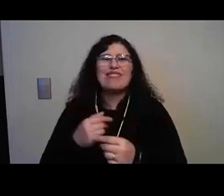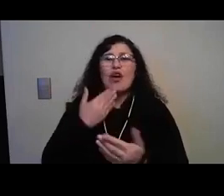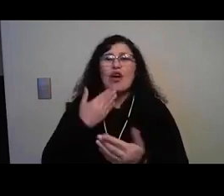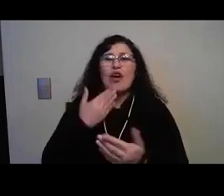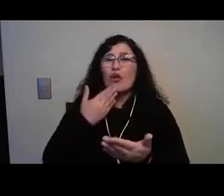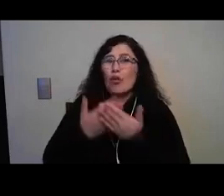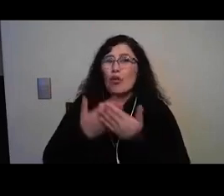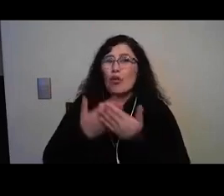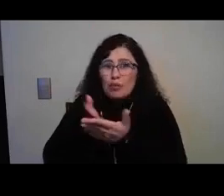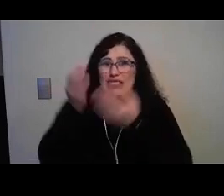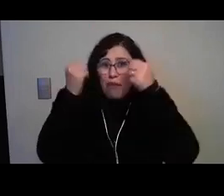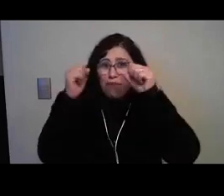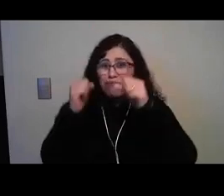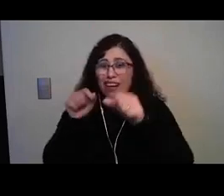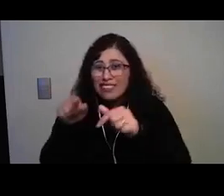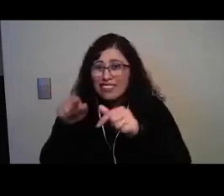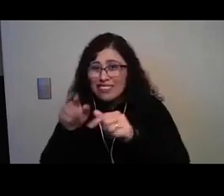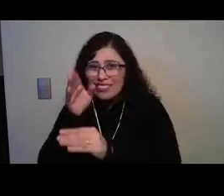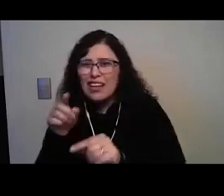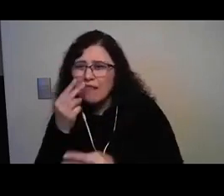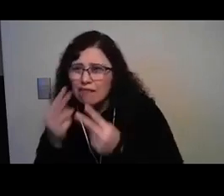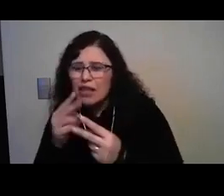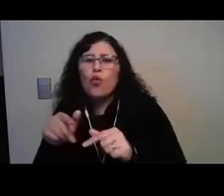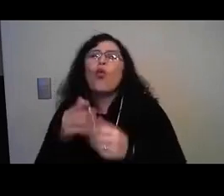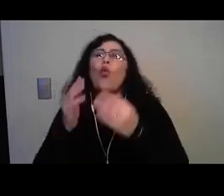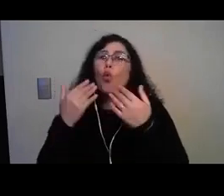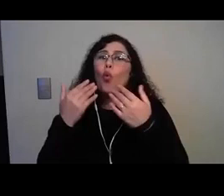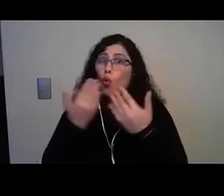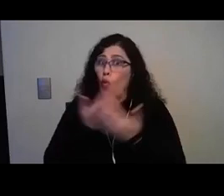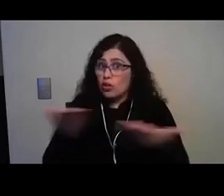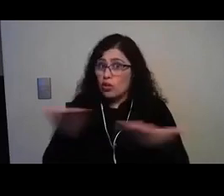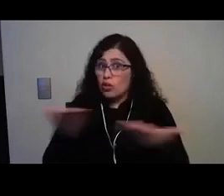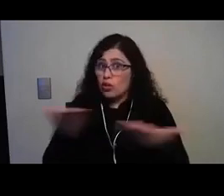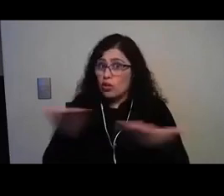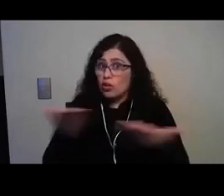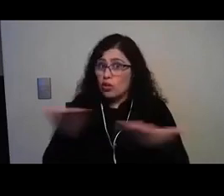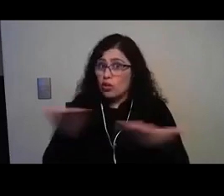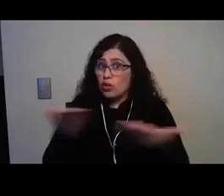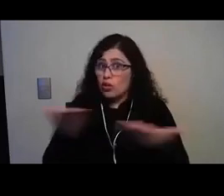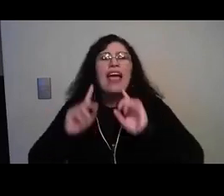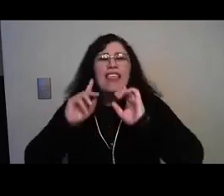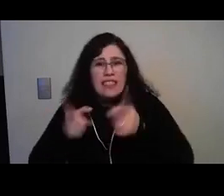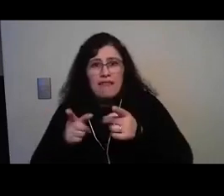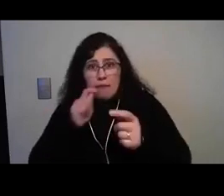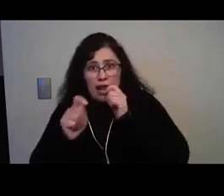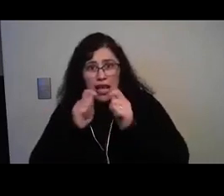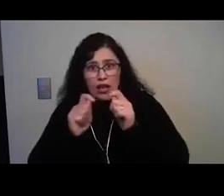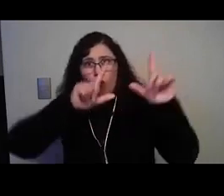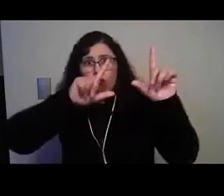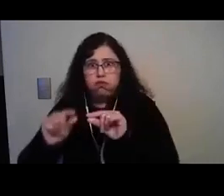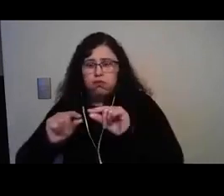y para esto ustedes tienen que estar preparados de que hay que minimizar el riesgo lo máximo